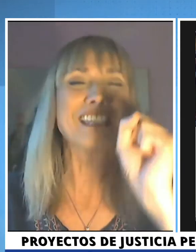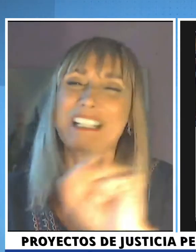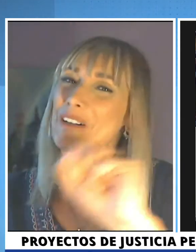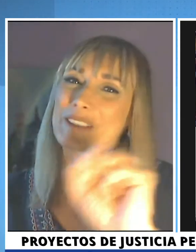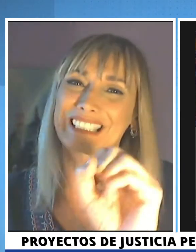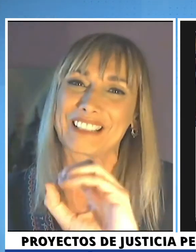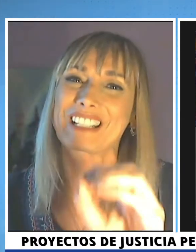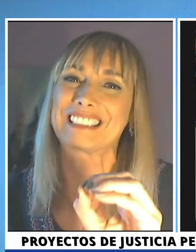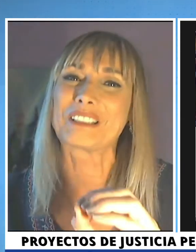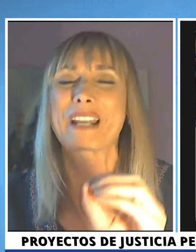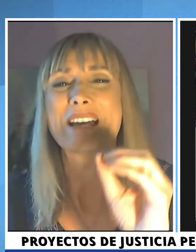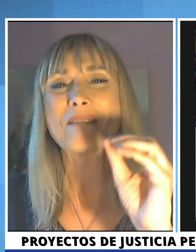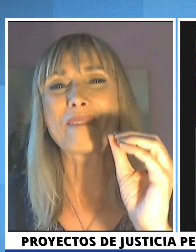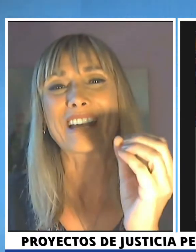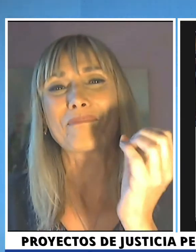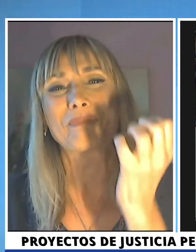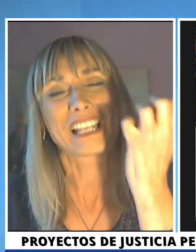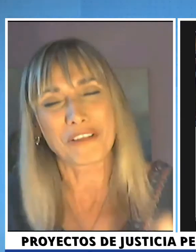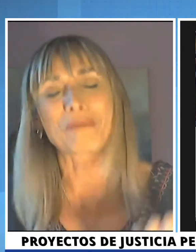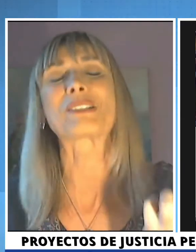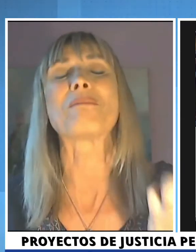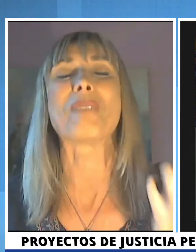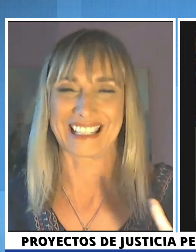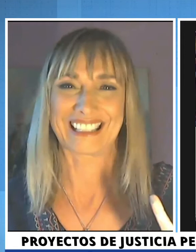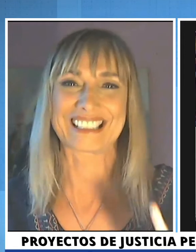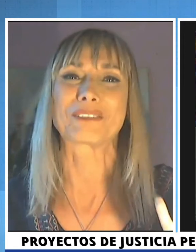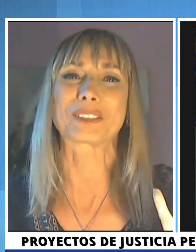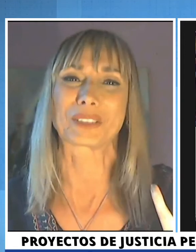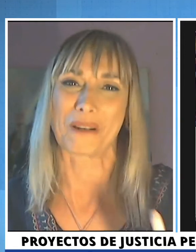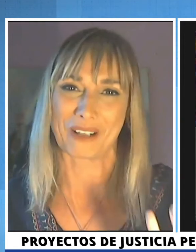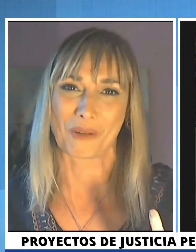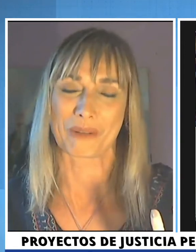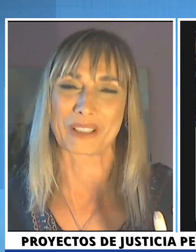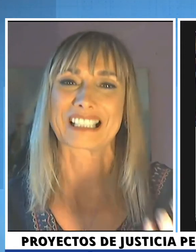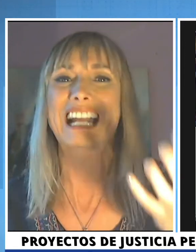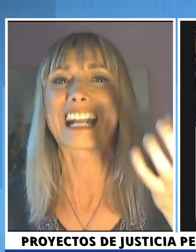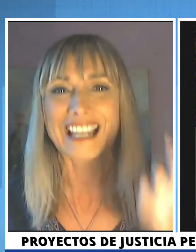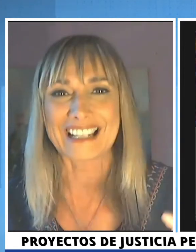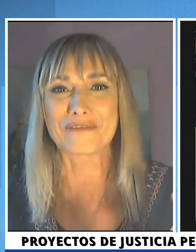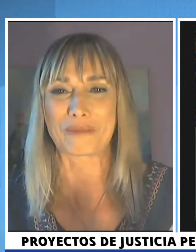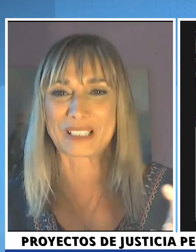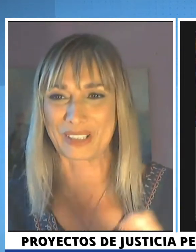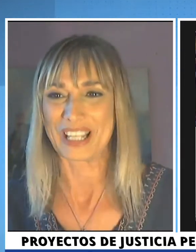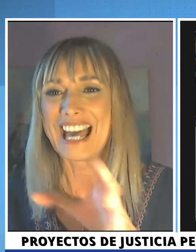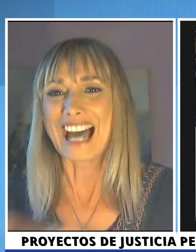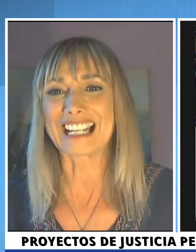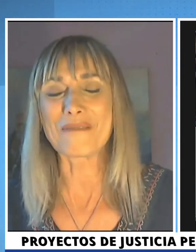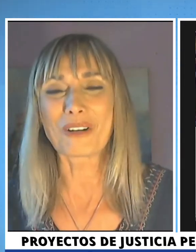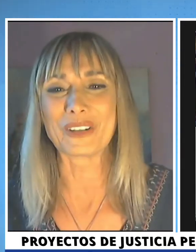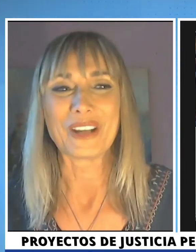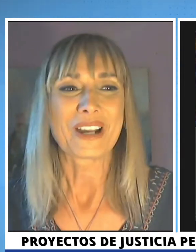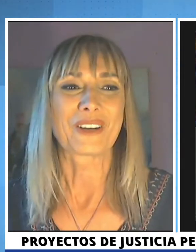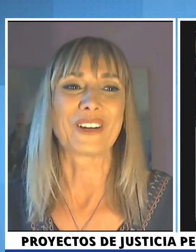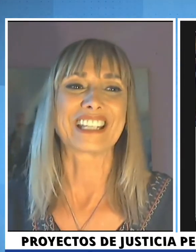Y los vamos a tener un ratito para que la información baje, que ese es nuestro trabajo como periodistas, anclar la información. Arrancamos